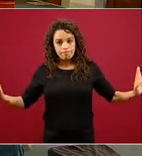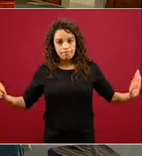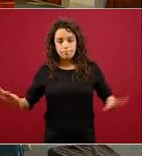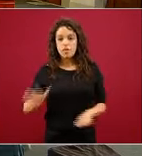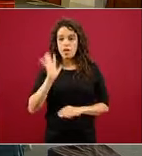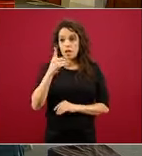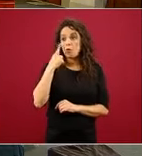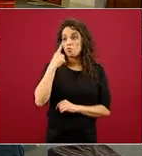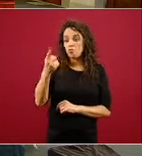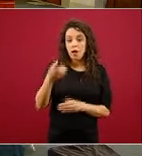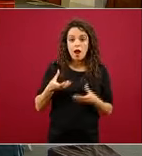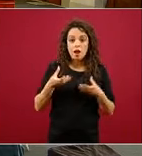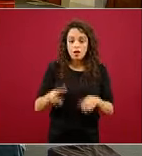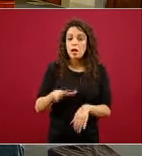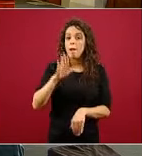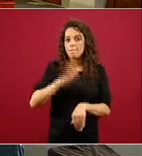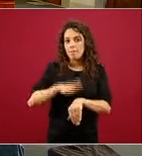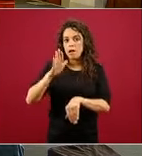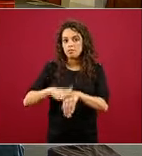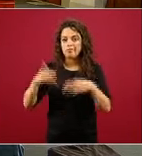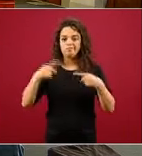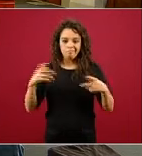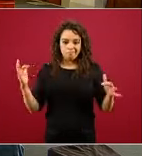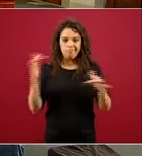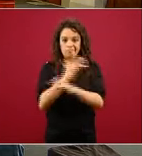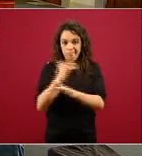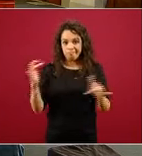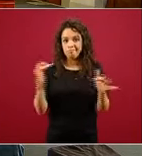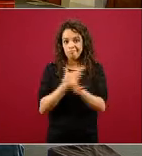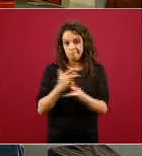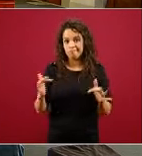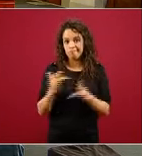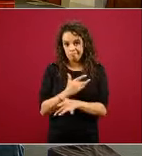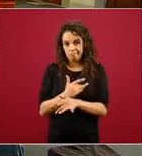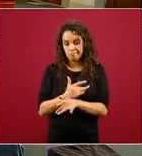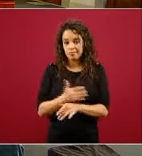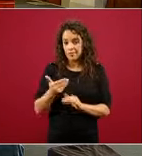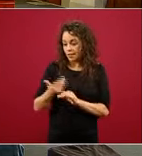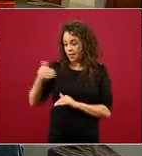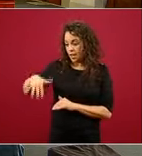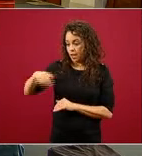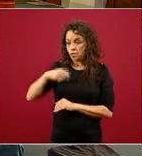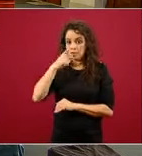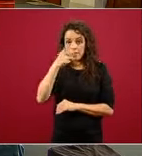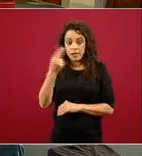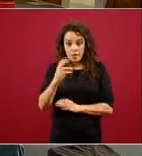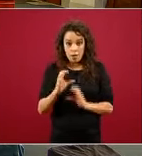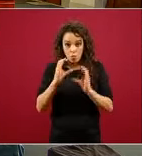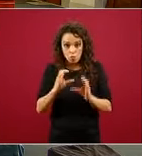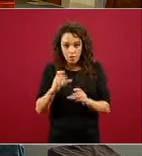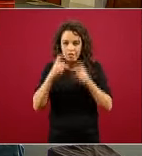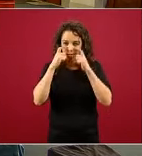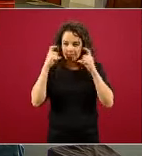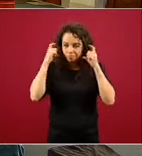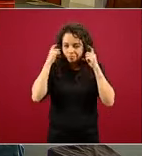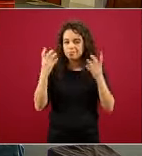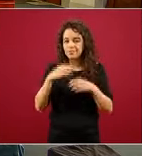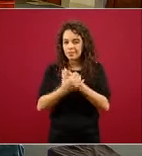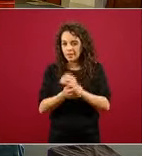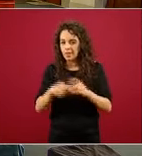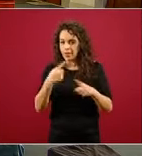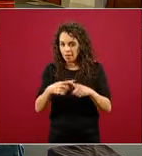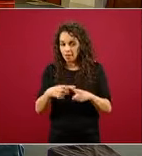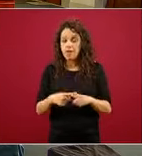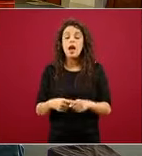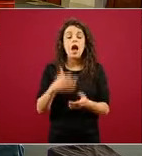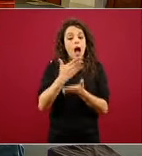Pero es importante que no se nos olvide que además de las medidas anteriores tenemos que hacer la sana distancia. Esta